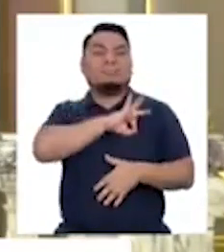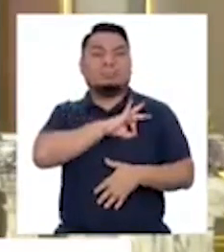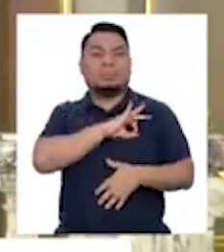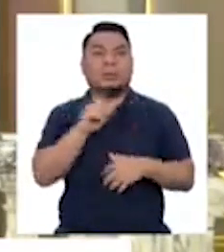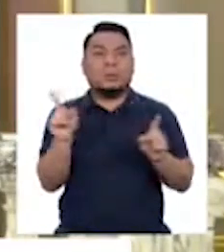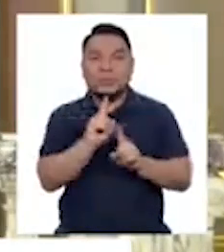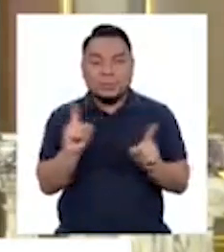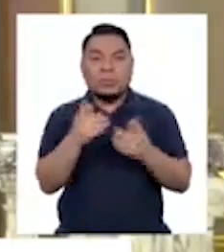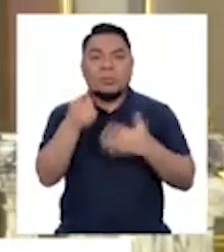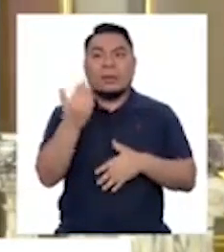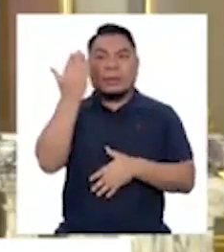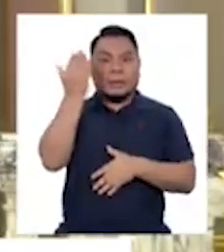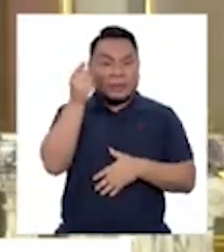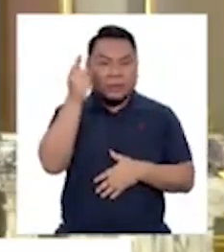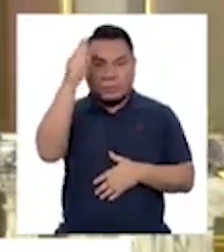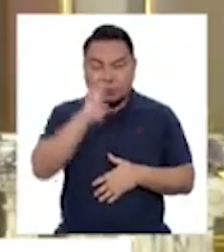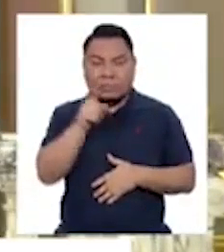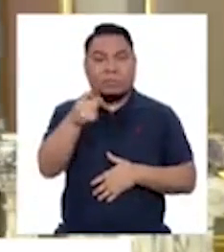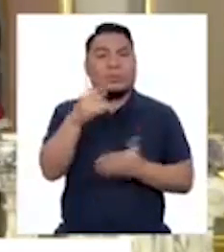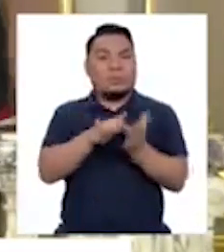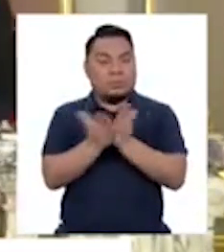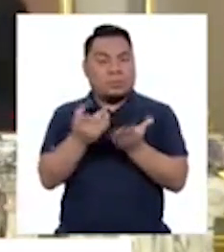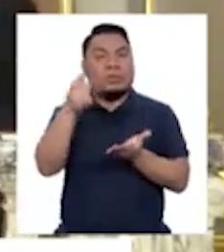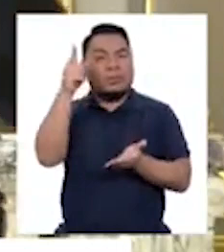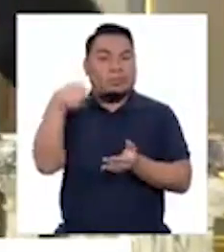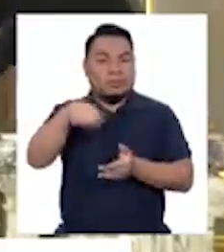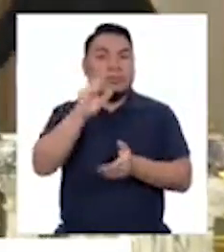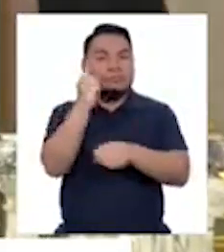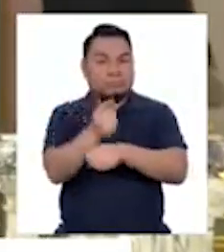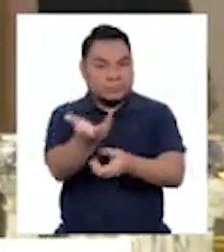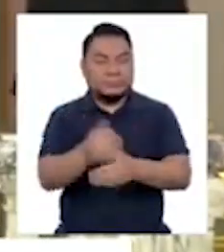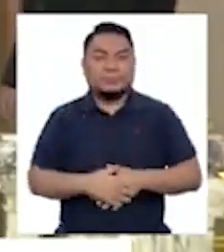no, él y la patria os lo demanden.